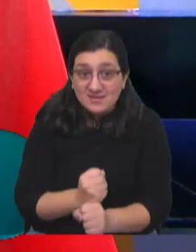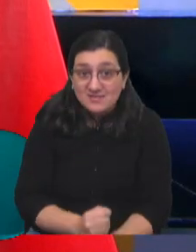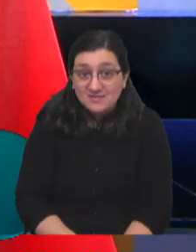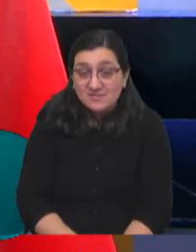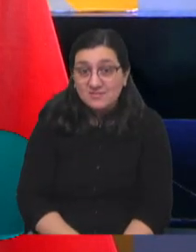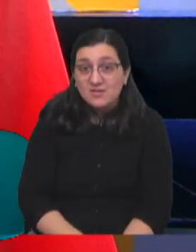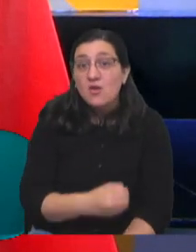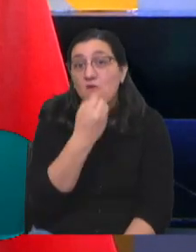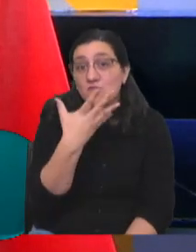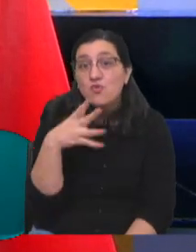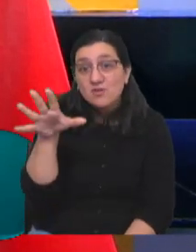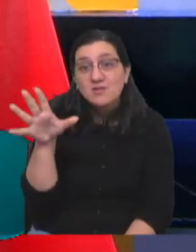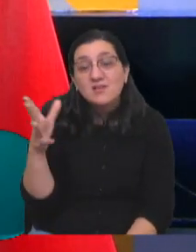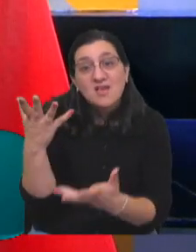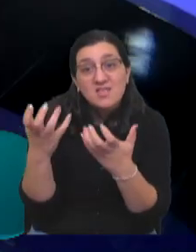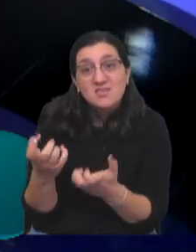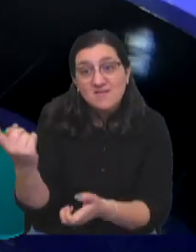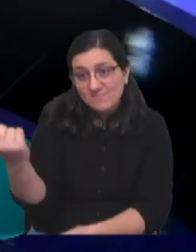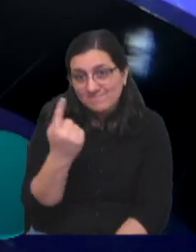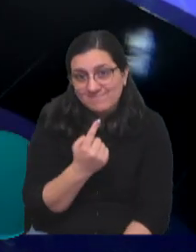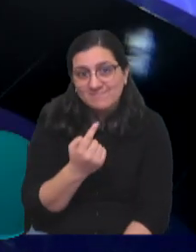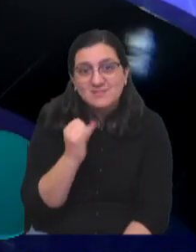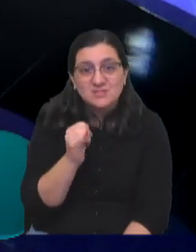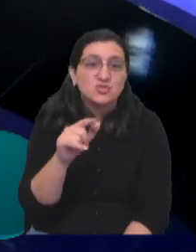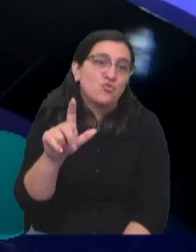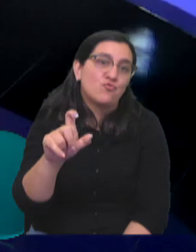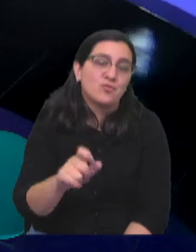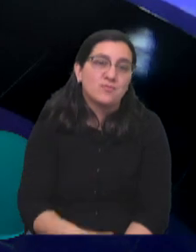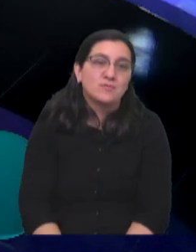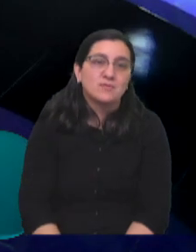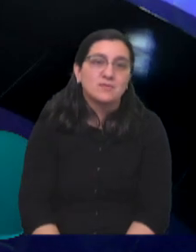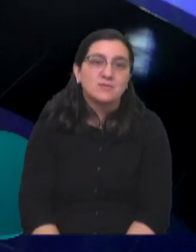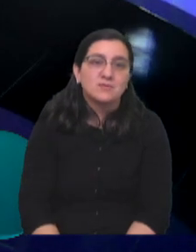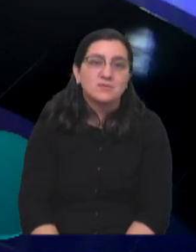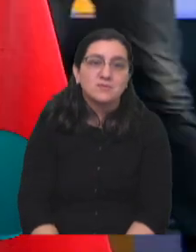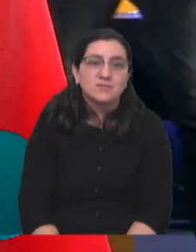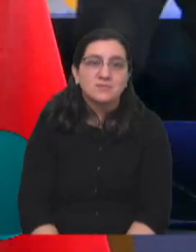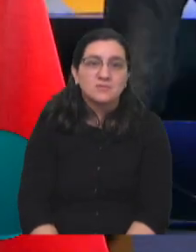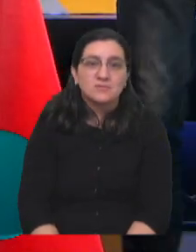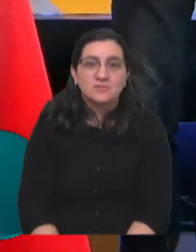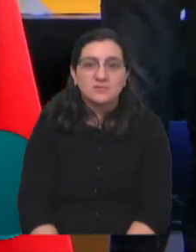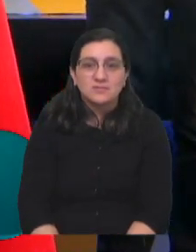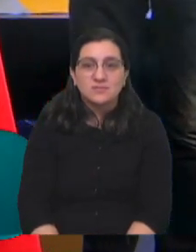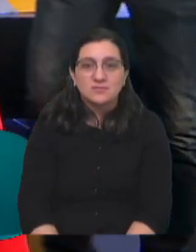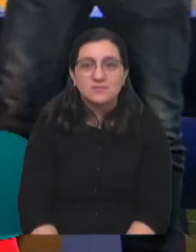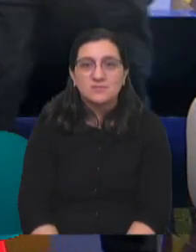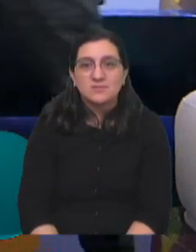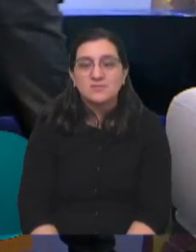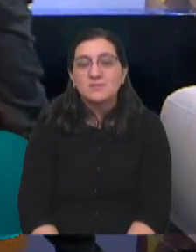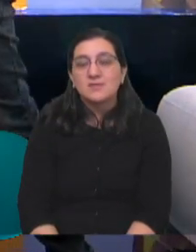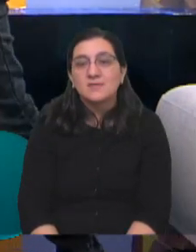Flor quería trabajar. Yo siempre. Ah, Flor, siempre lista, Flor. Como los Boy Scouts. Ah, bueno, sí. Buenísimo. Flor quería trabajar. Claro que sí. Después del repollo del otro día me conquistaste,